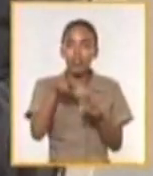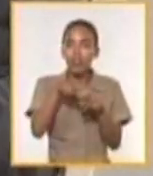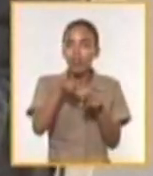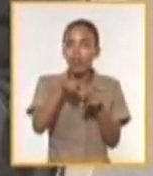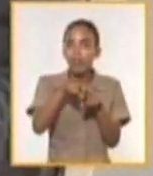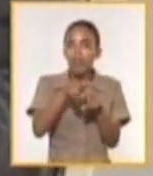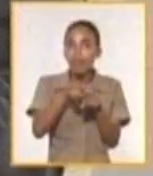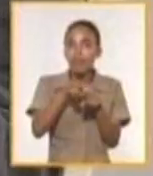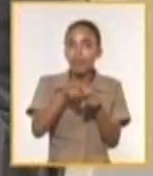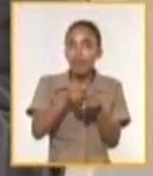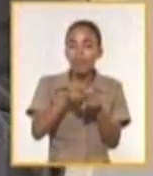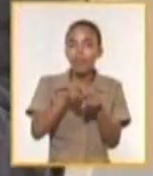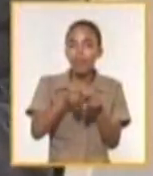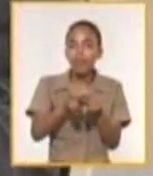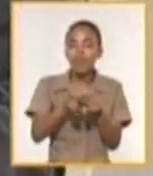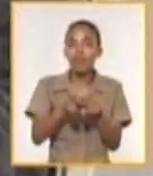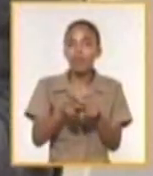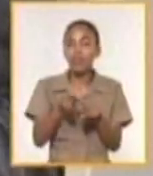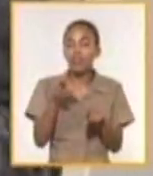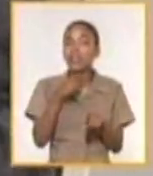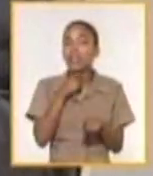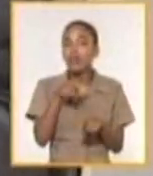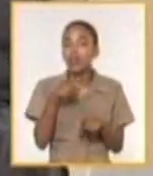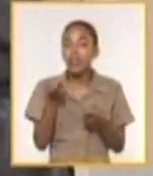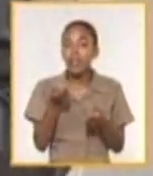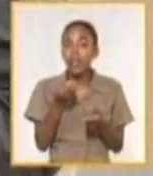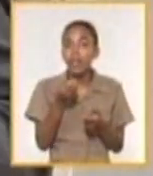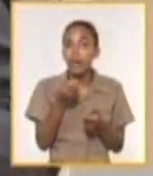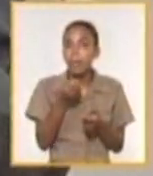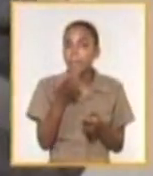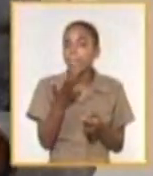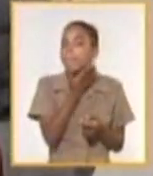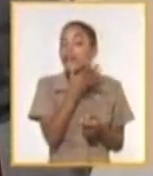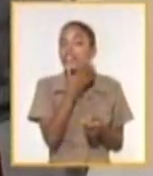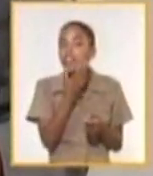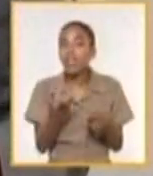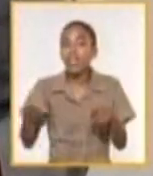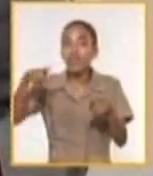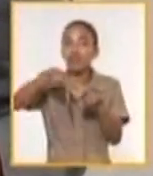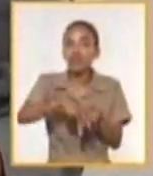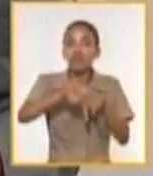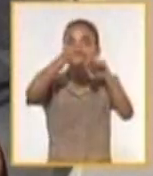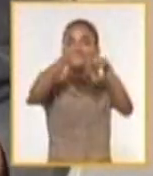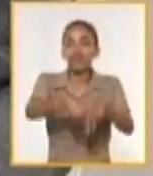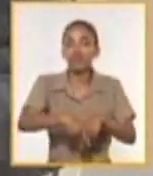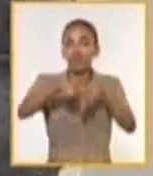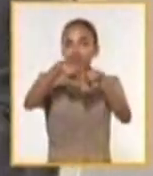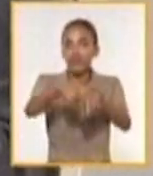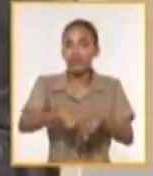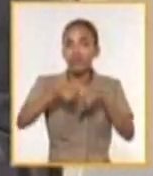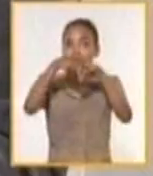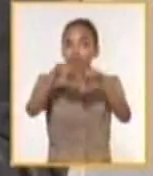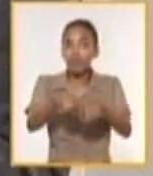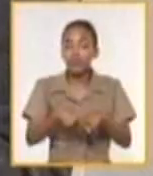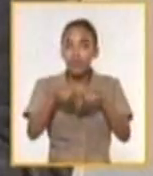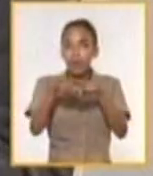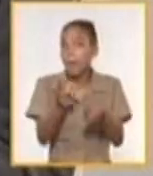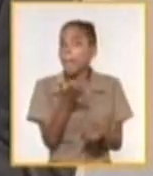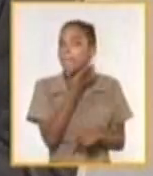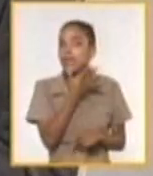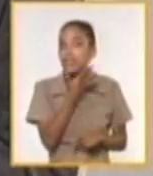porque era como si estuviera siempre a punto de montarse en el caballo, ¿no? Es decir, de saltar y empezar a actuar de una manera